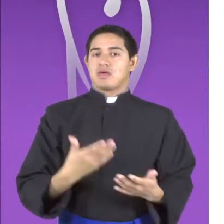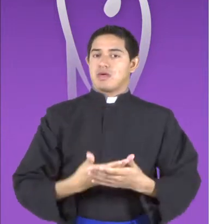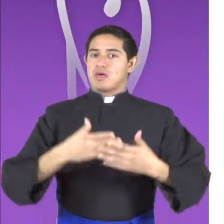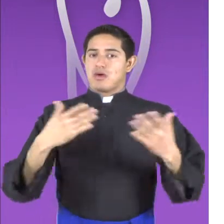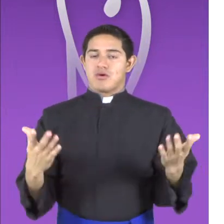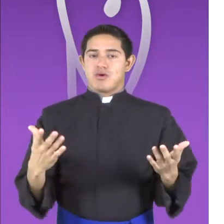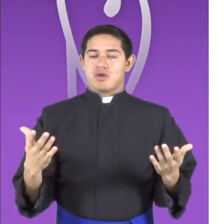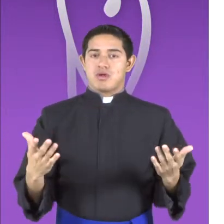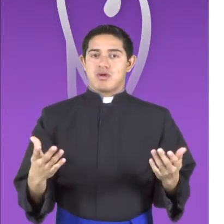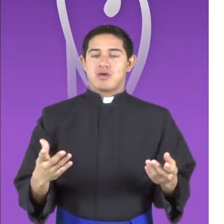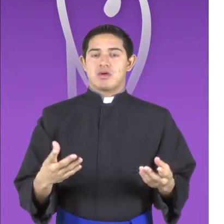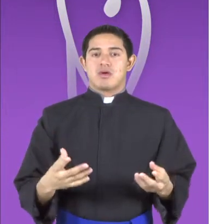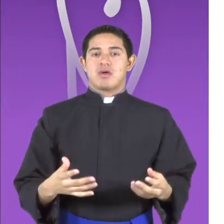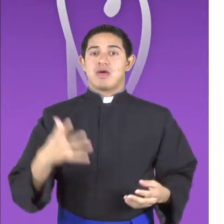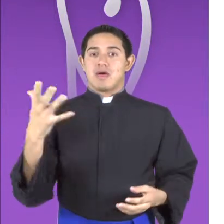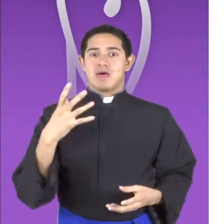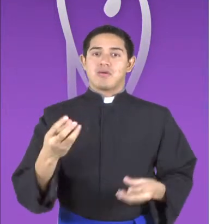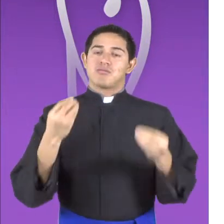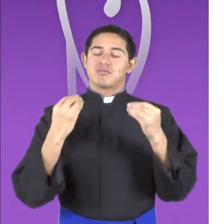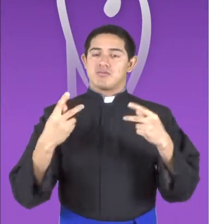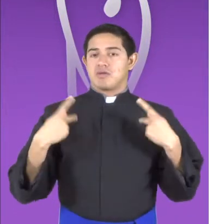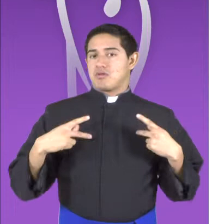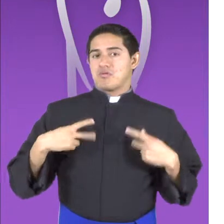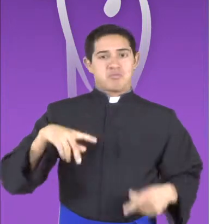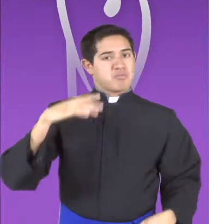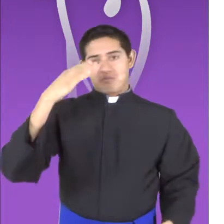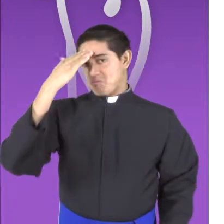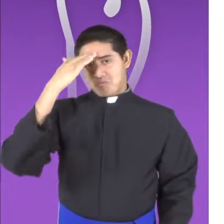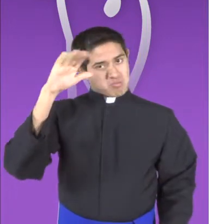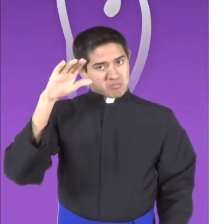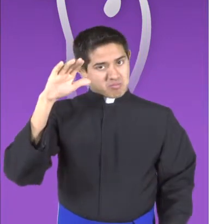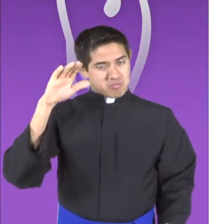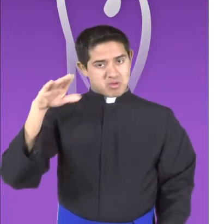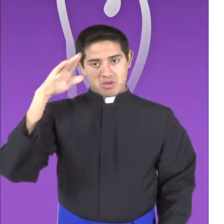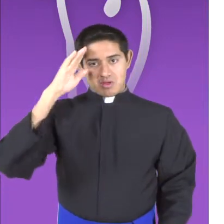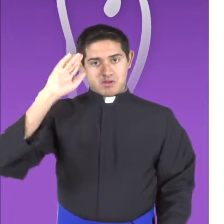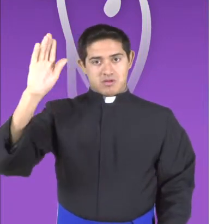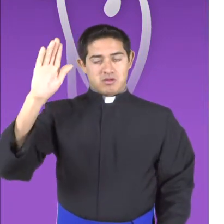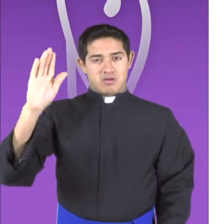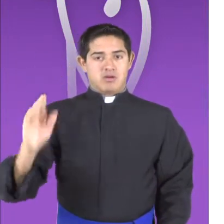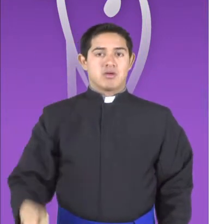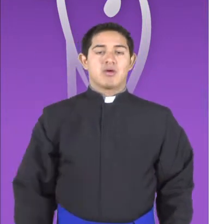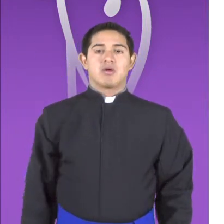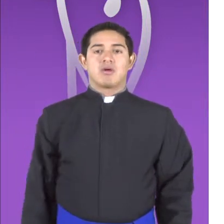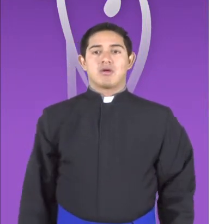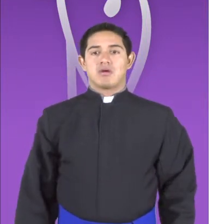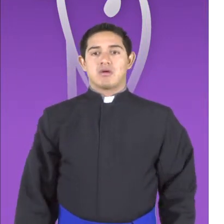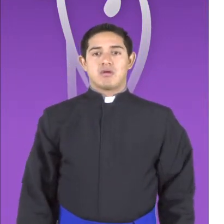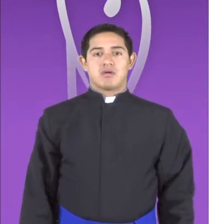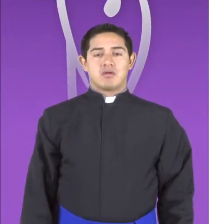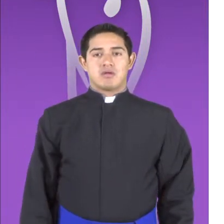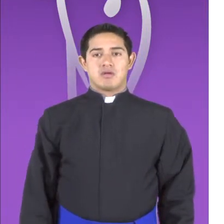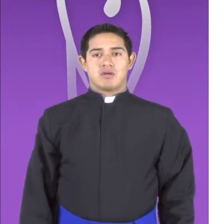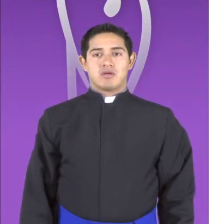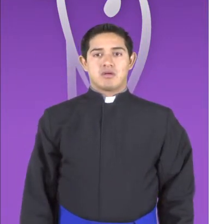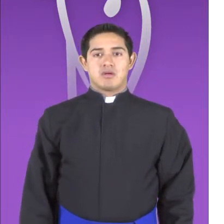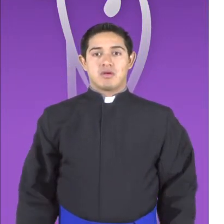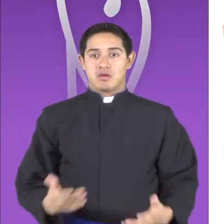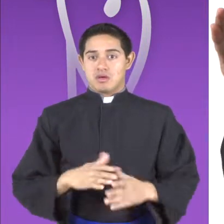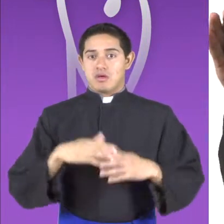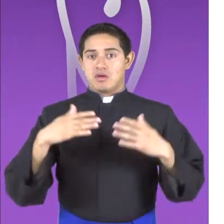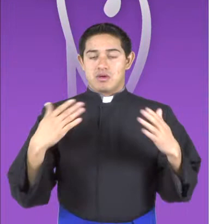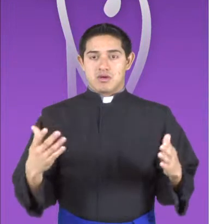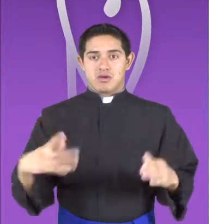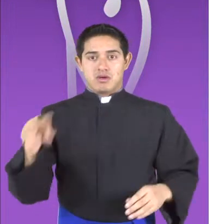muchos que no conocen al Señor. Ellos son un punto esencial